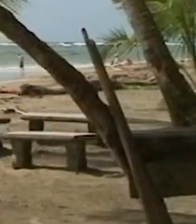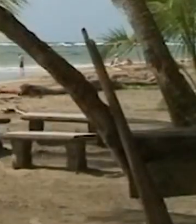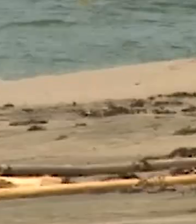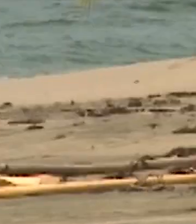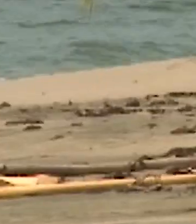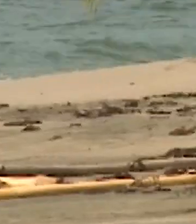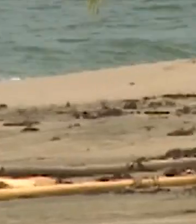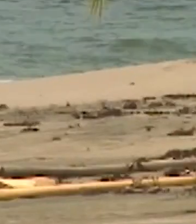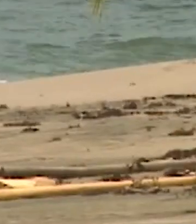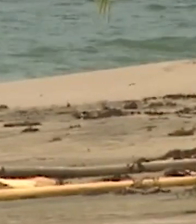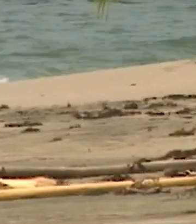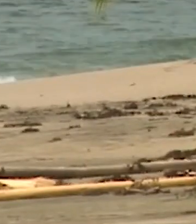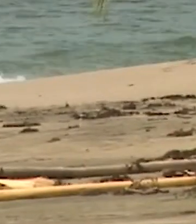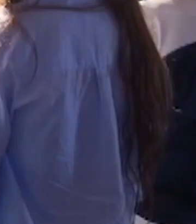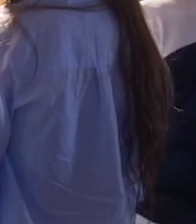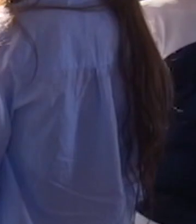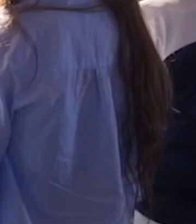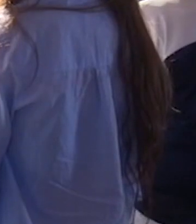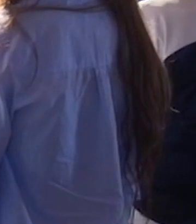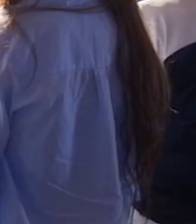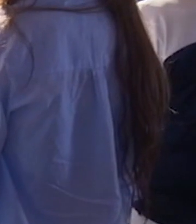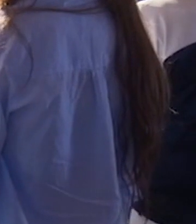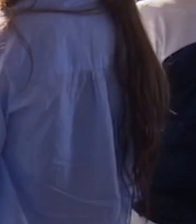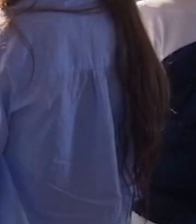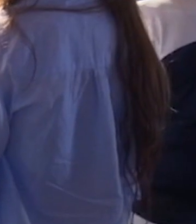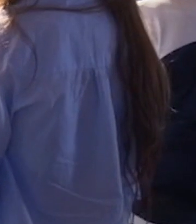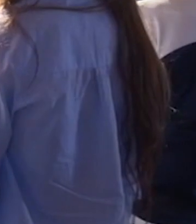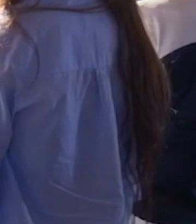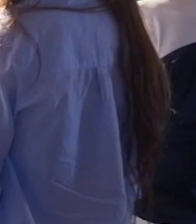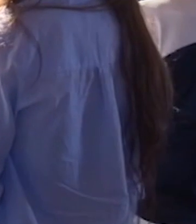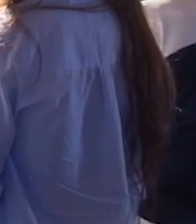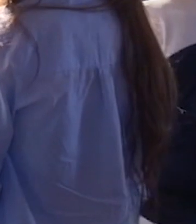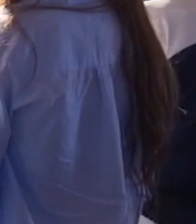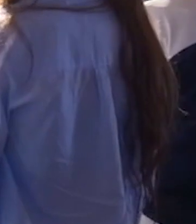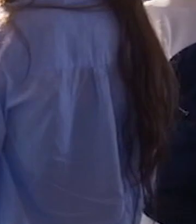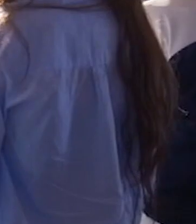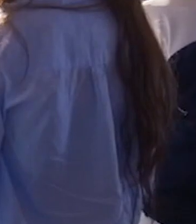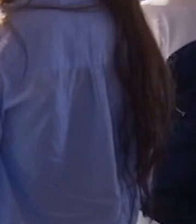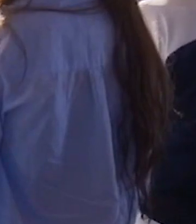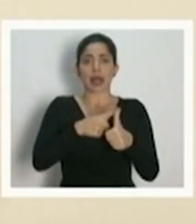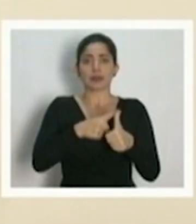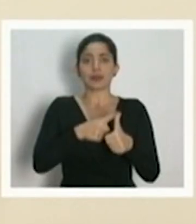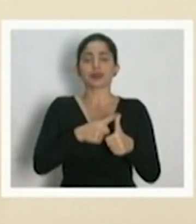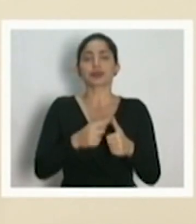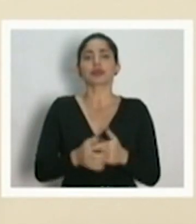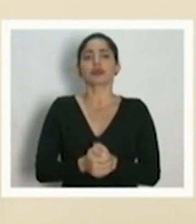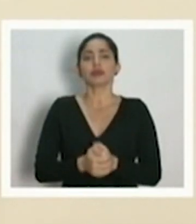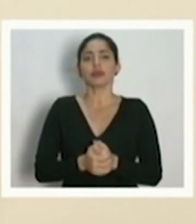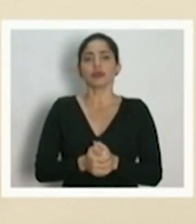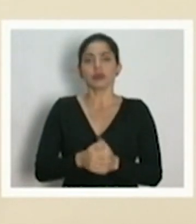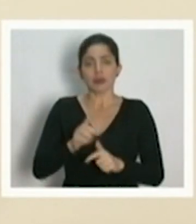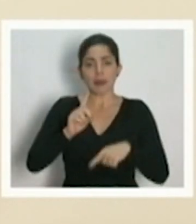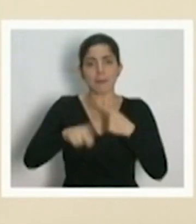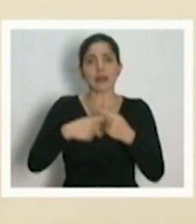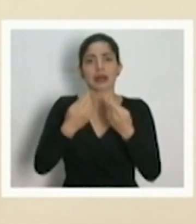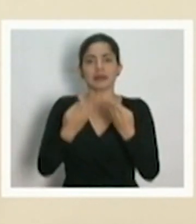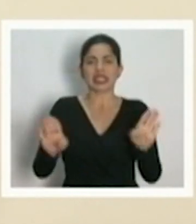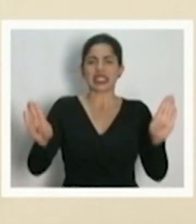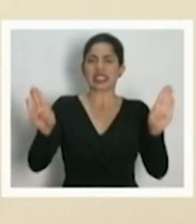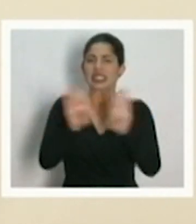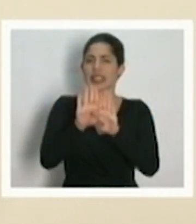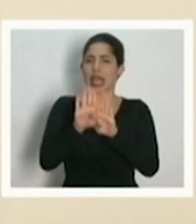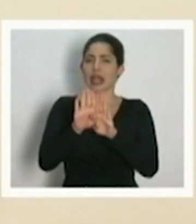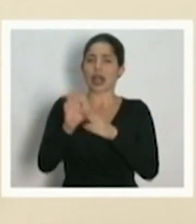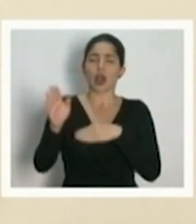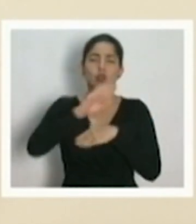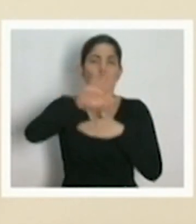de la estrategia de contención de la pandemia. También comunicó el cierre de templos y centros de adoración. Se avanzará con el cierre